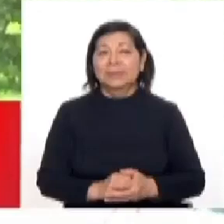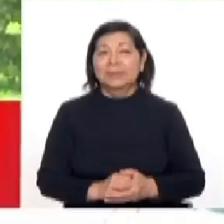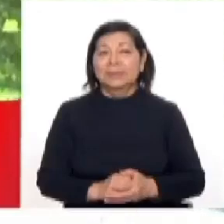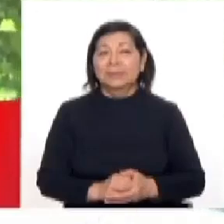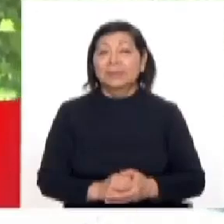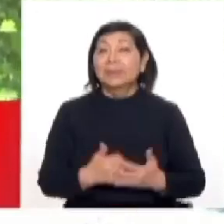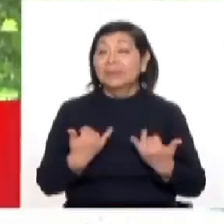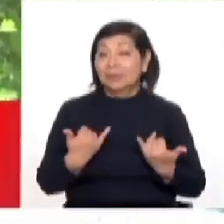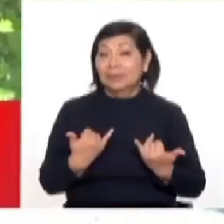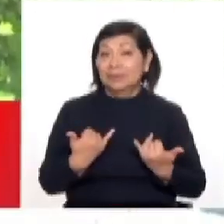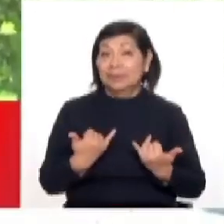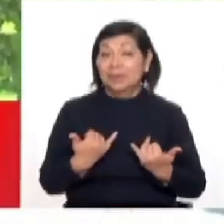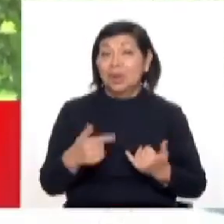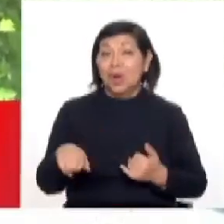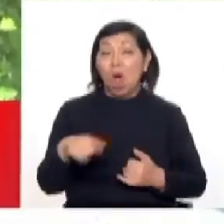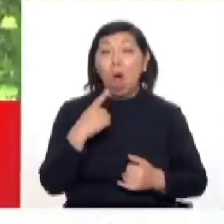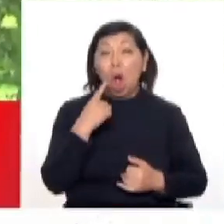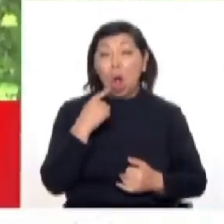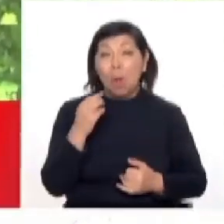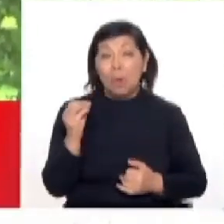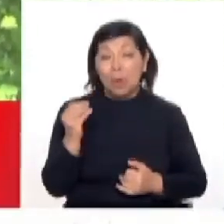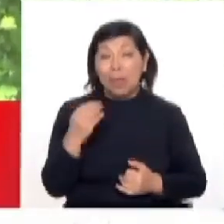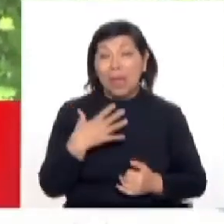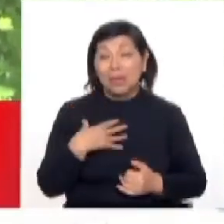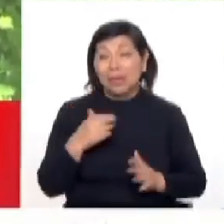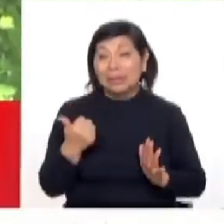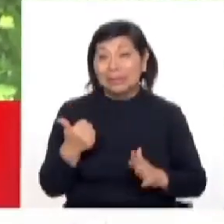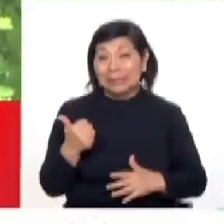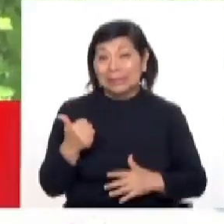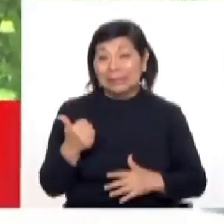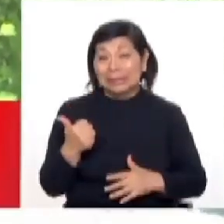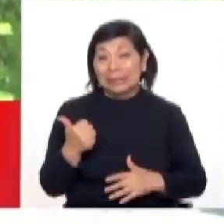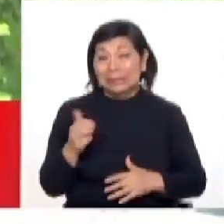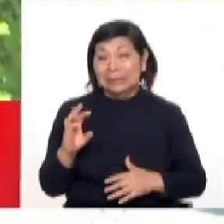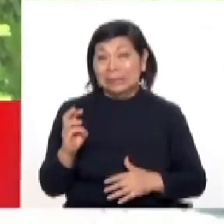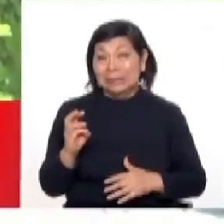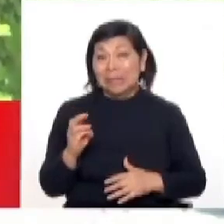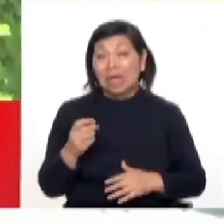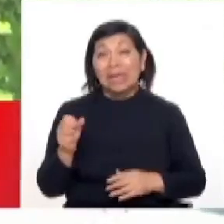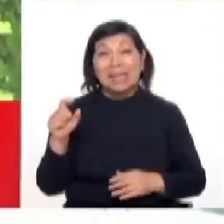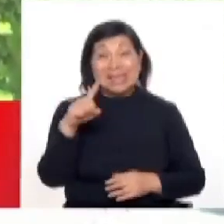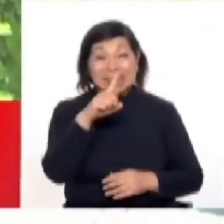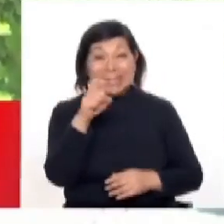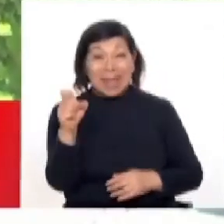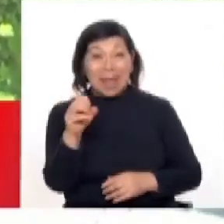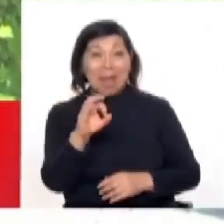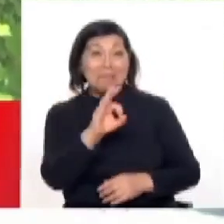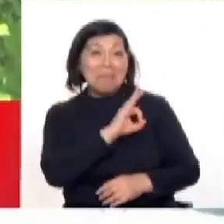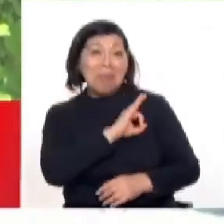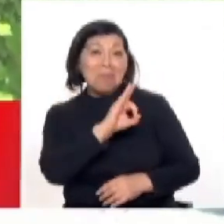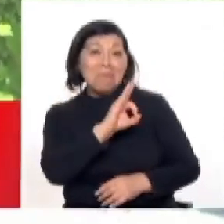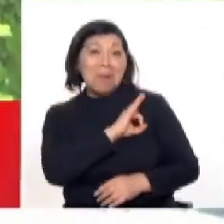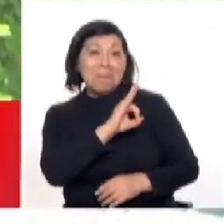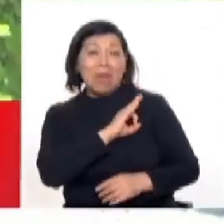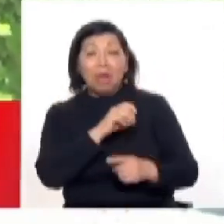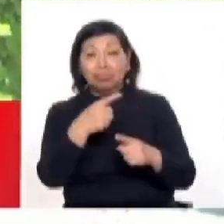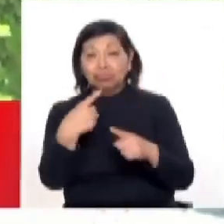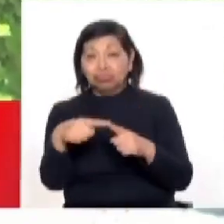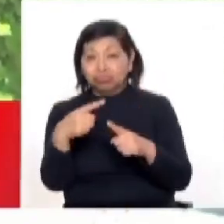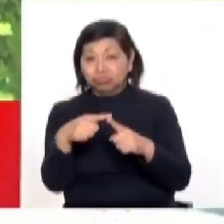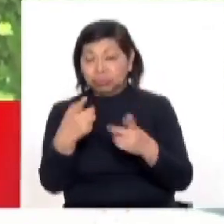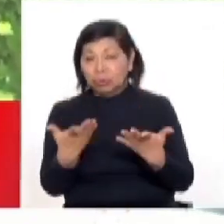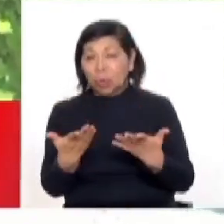parte, Leonardo es un adolescente de 16 años que tiene casi 100 medallas por haber concursado en